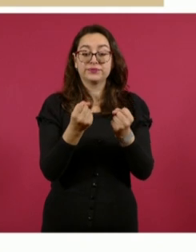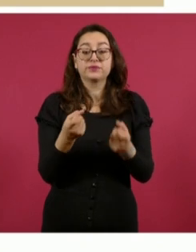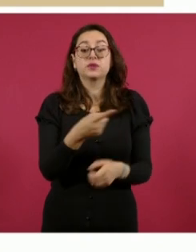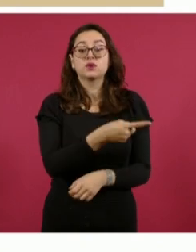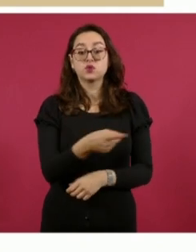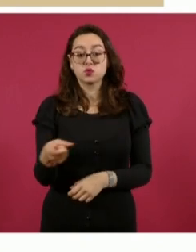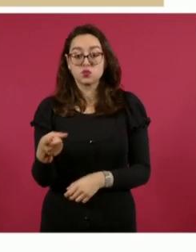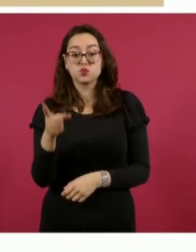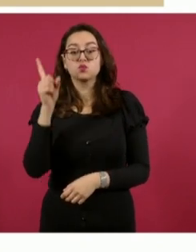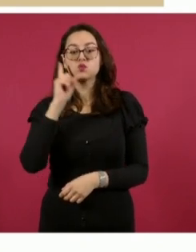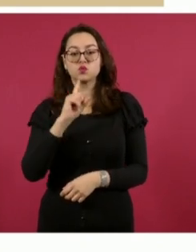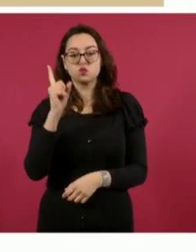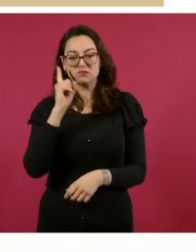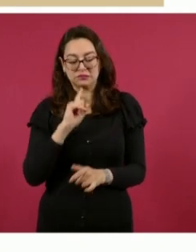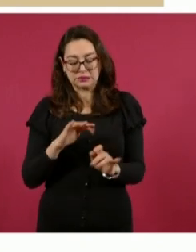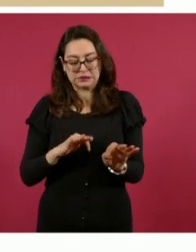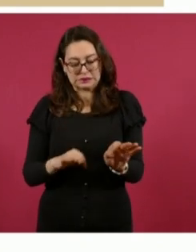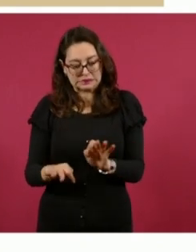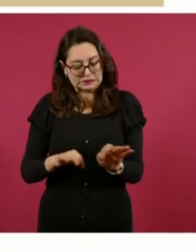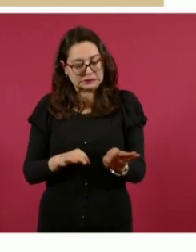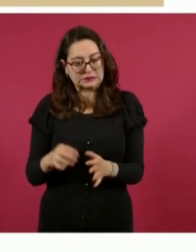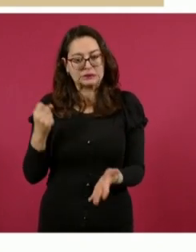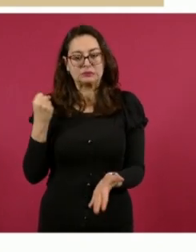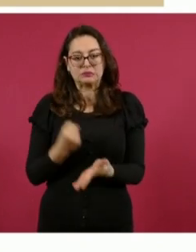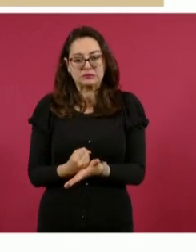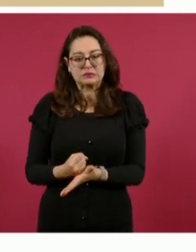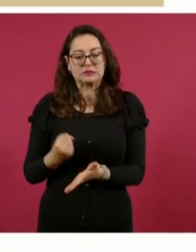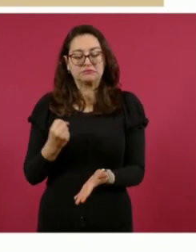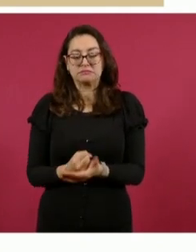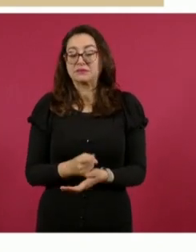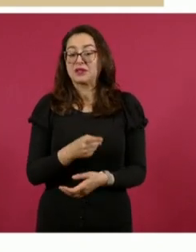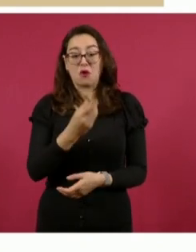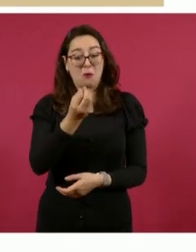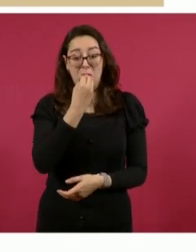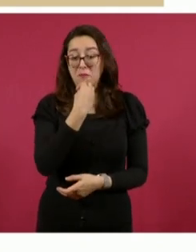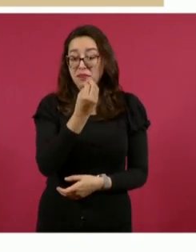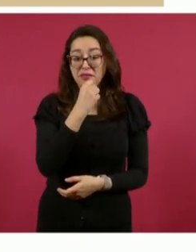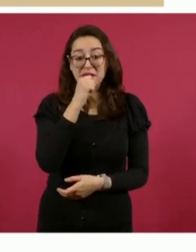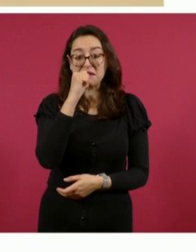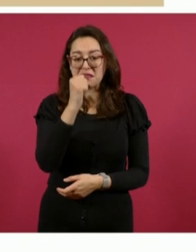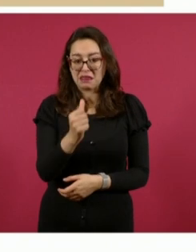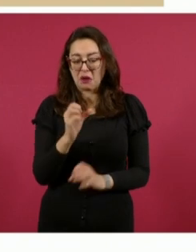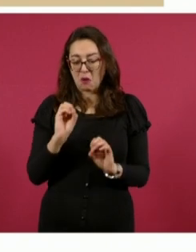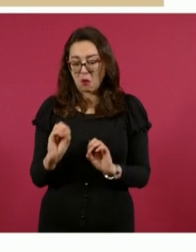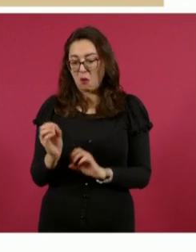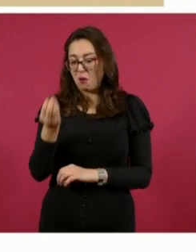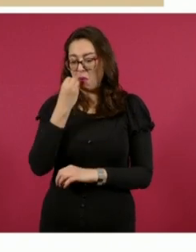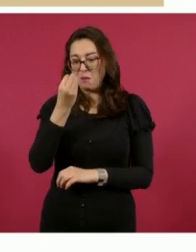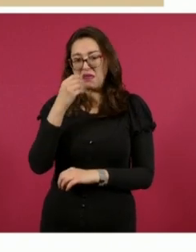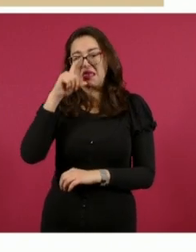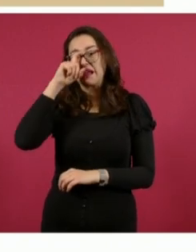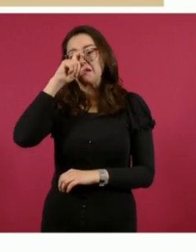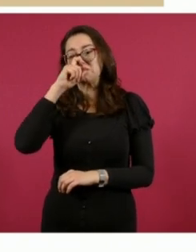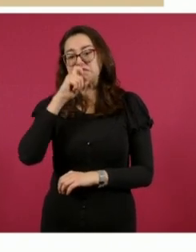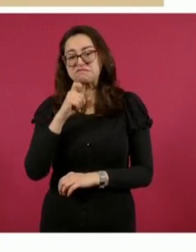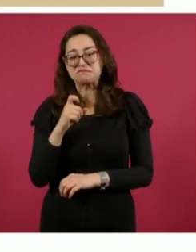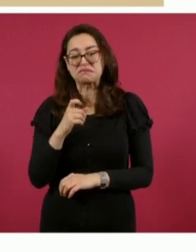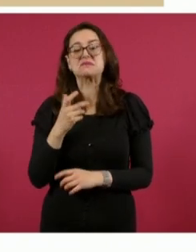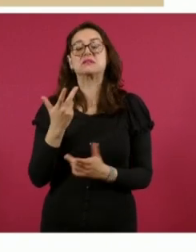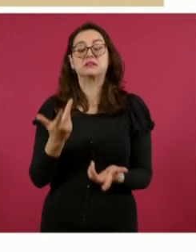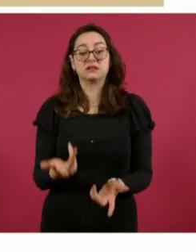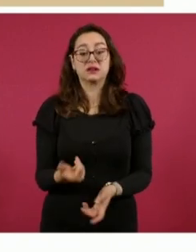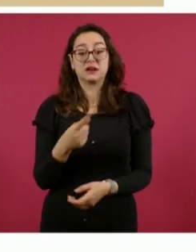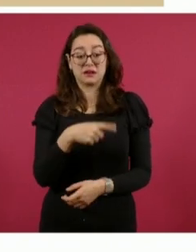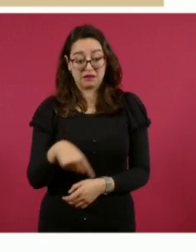a realizar trabajos forzados, se les castigaba sin comer o se les daban alimentos en mal estado y además únicamente